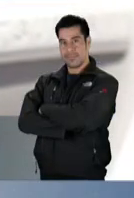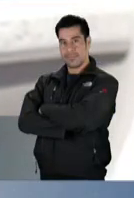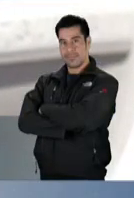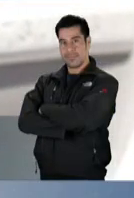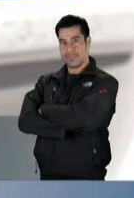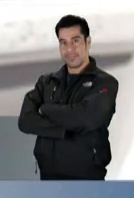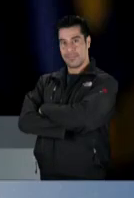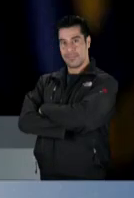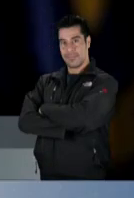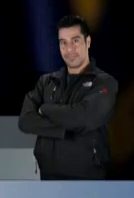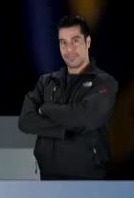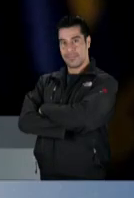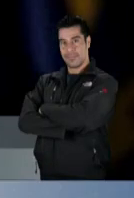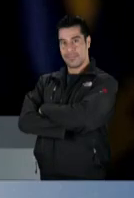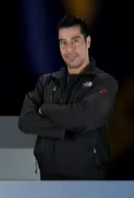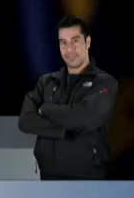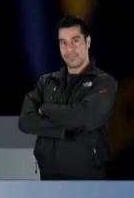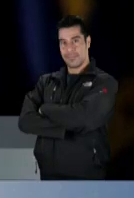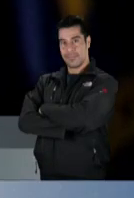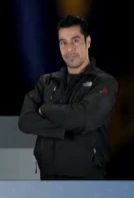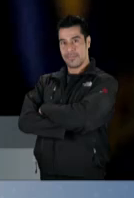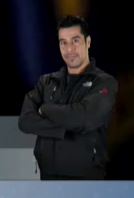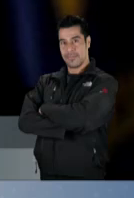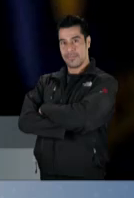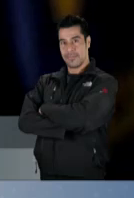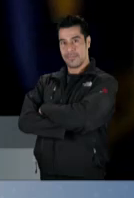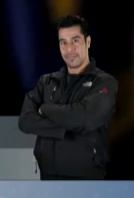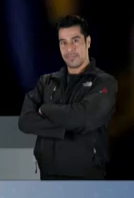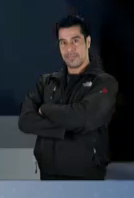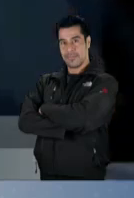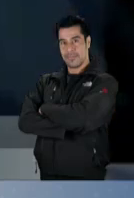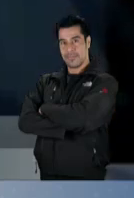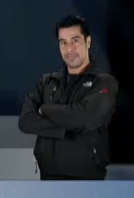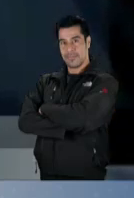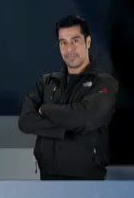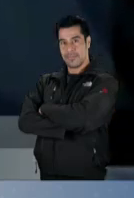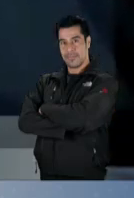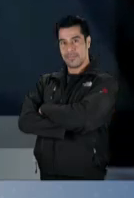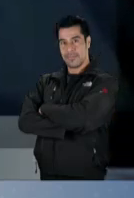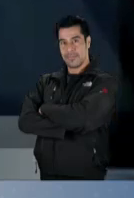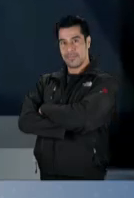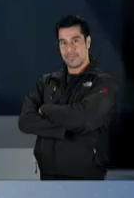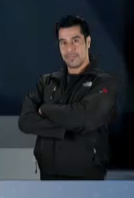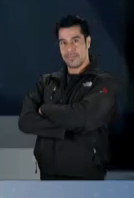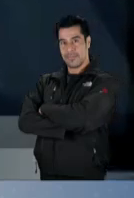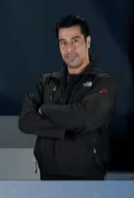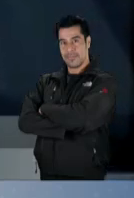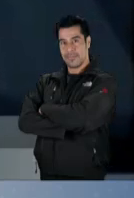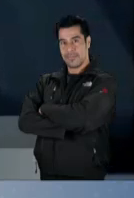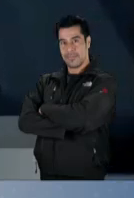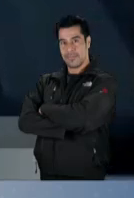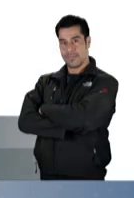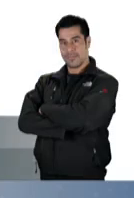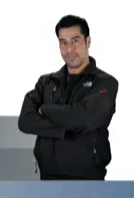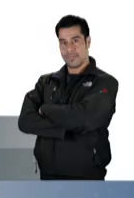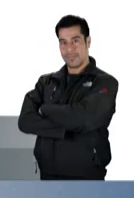las investigaciones que están desarrollando los peritos de la Brigada de Investigación Criminal de Vitacura, de la PDI, por cierto, que